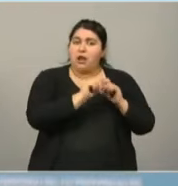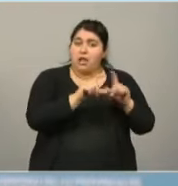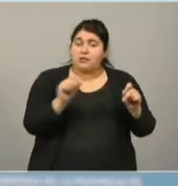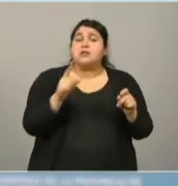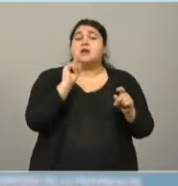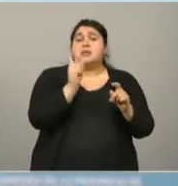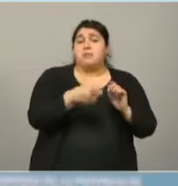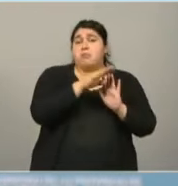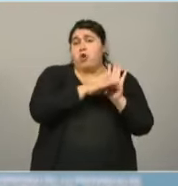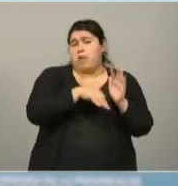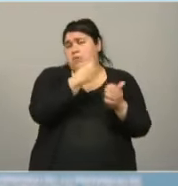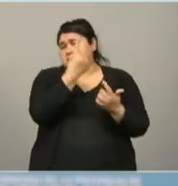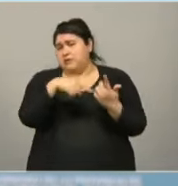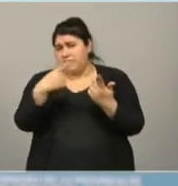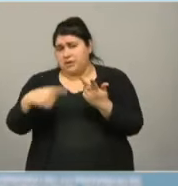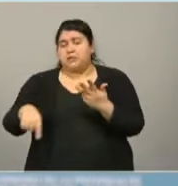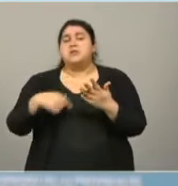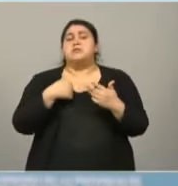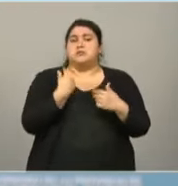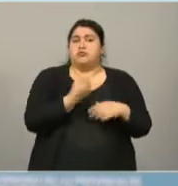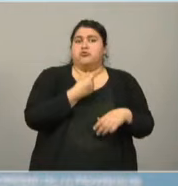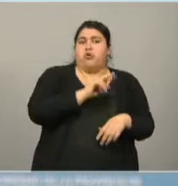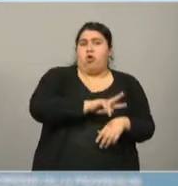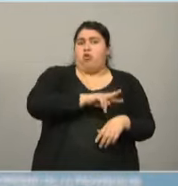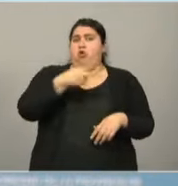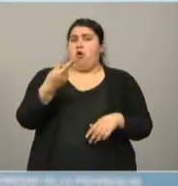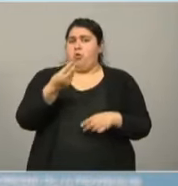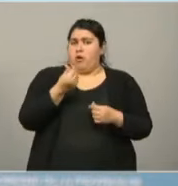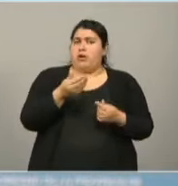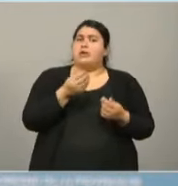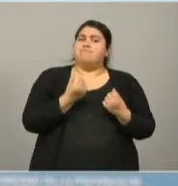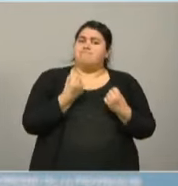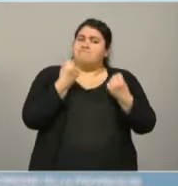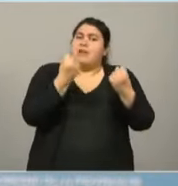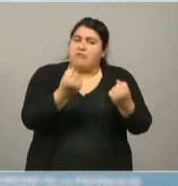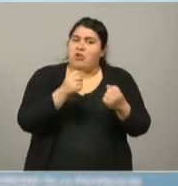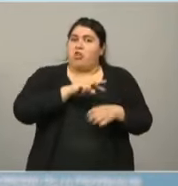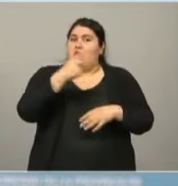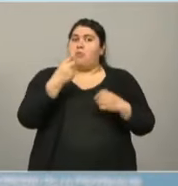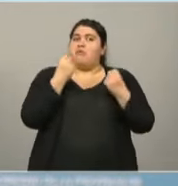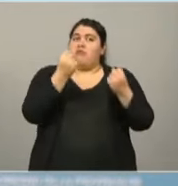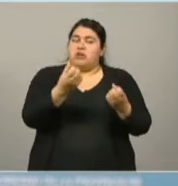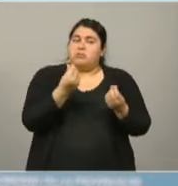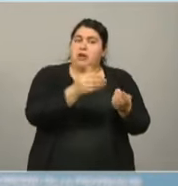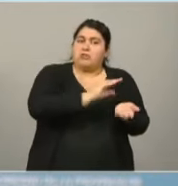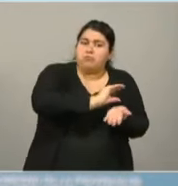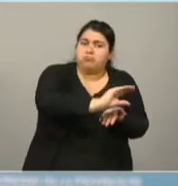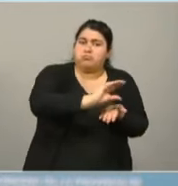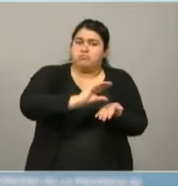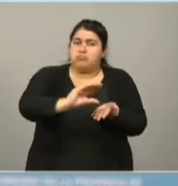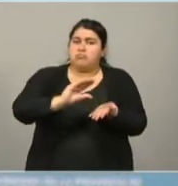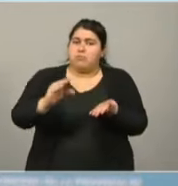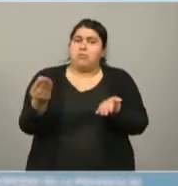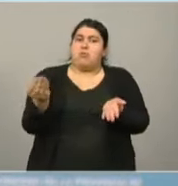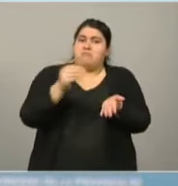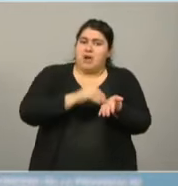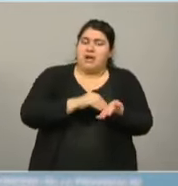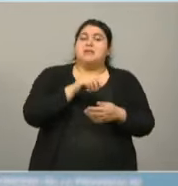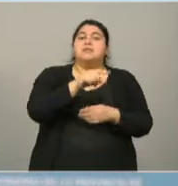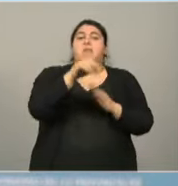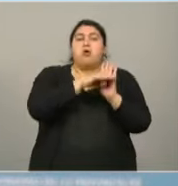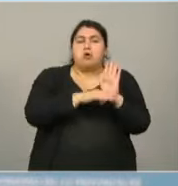programas sociales que prácticamente hemos duplicado el esfuerzo fiscal el presupuesto para todos los